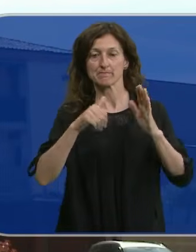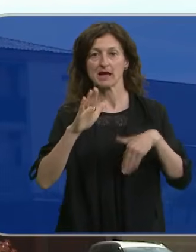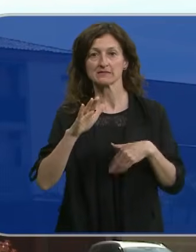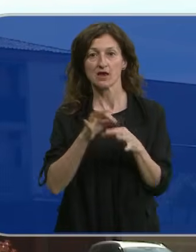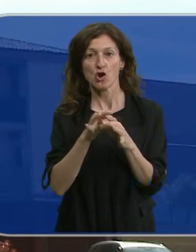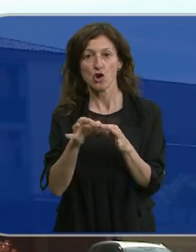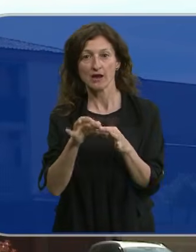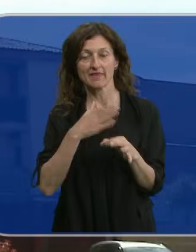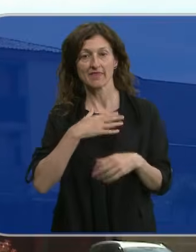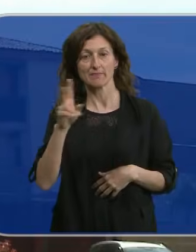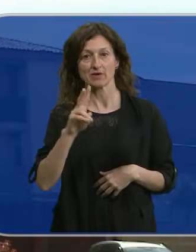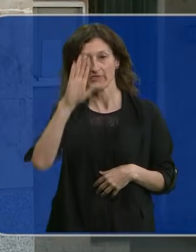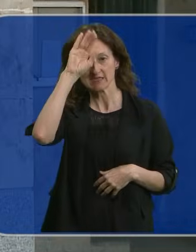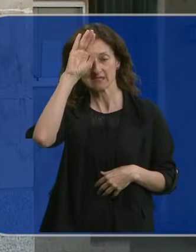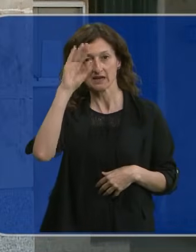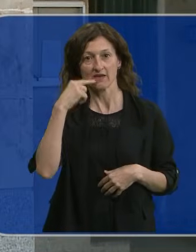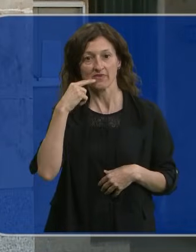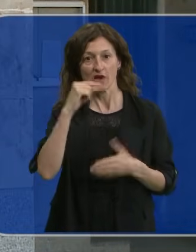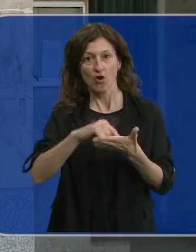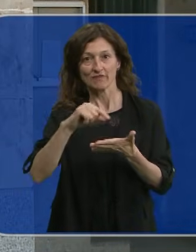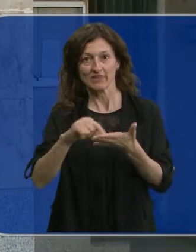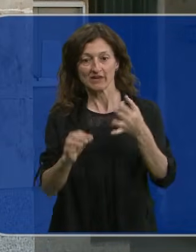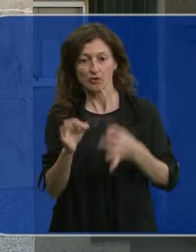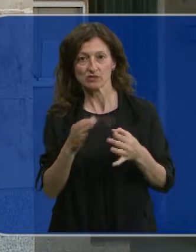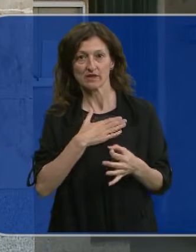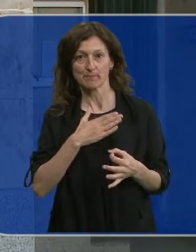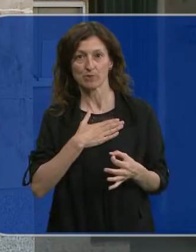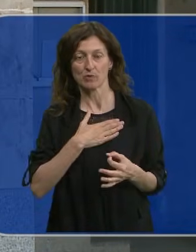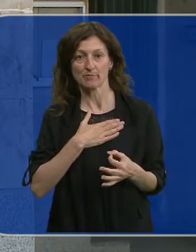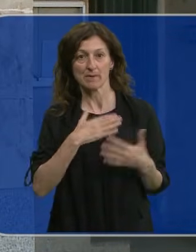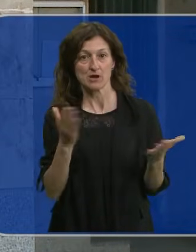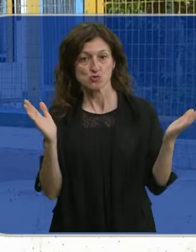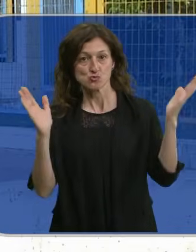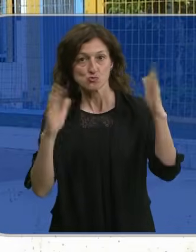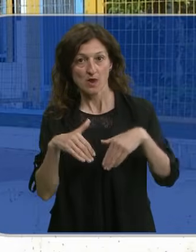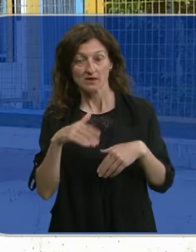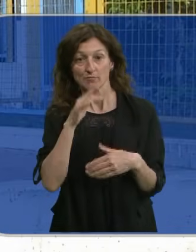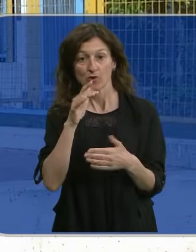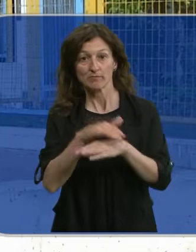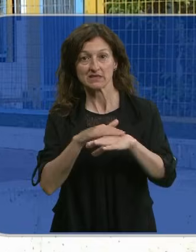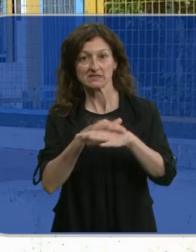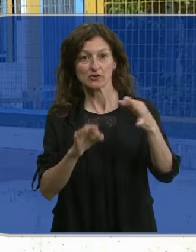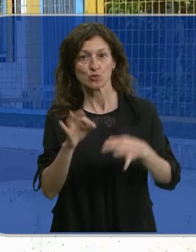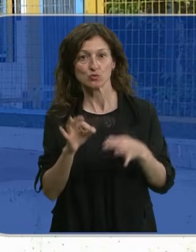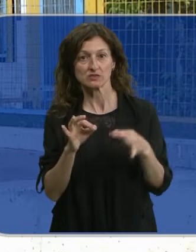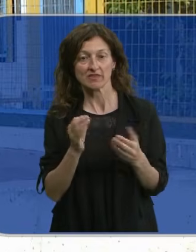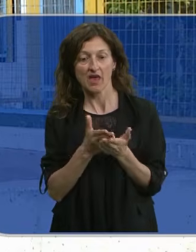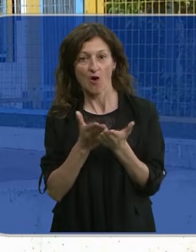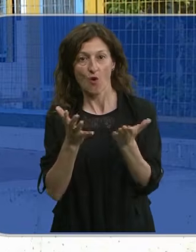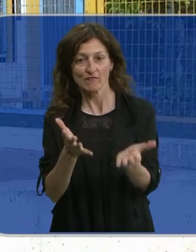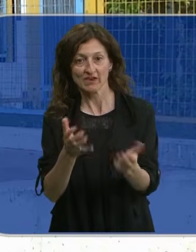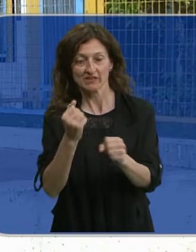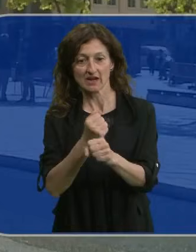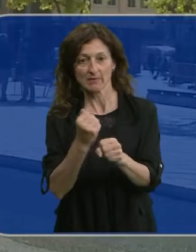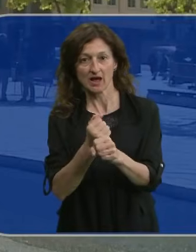esta localidad vallisoletana le corresponde una oficina de justicia propia. Pero no la tiene porque el Ministerio de Justicia no ha proporcionado a